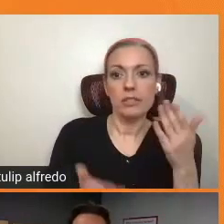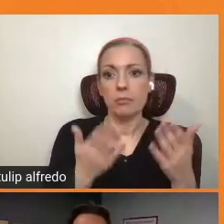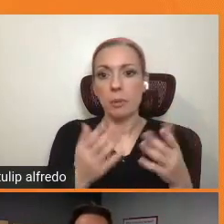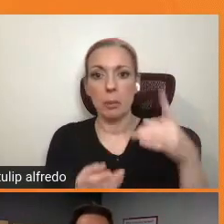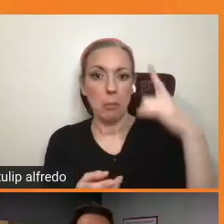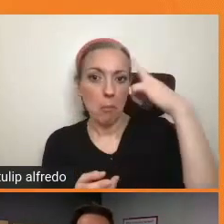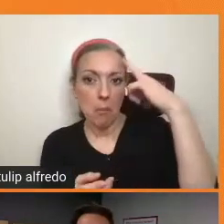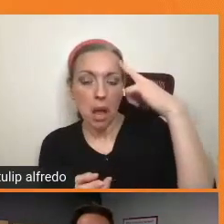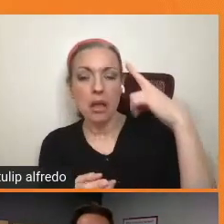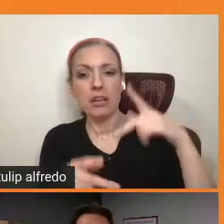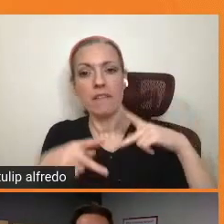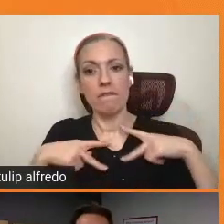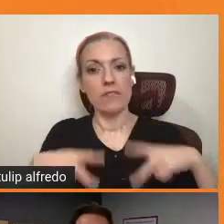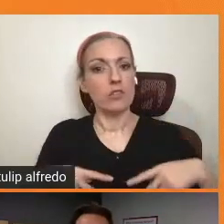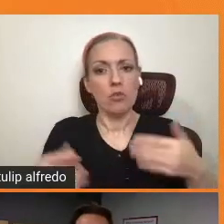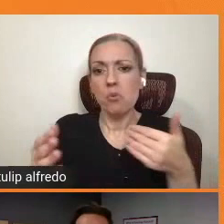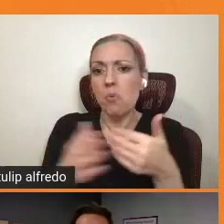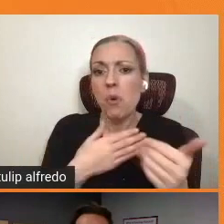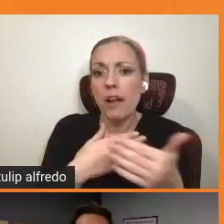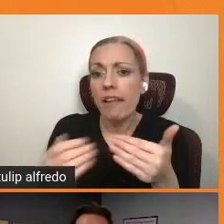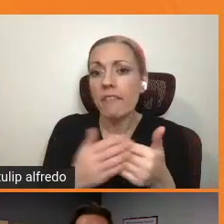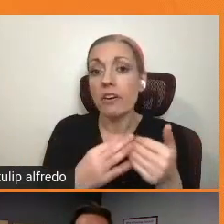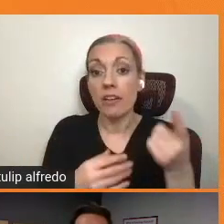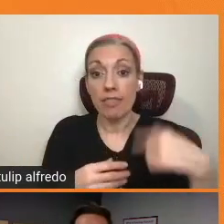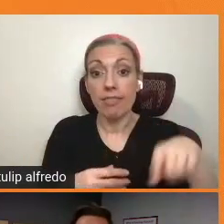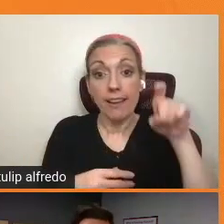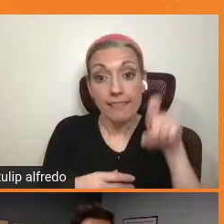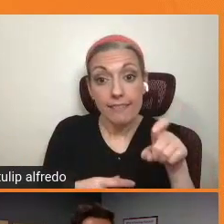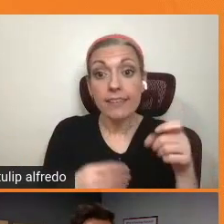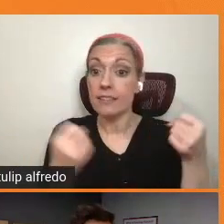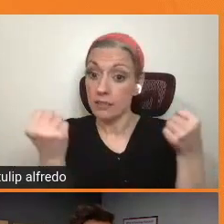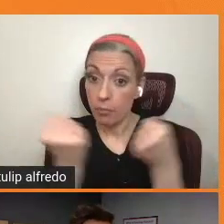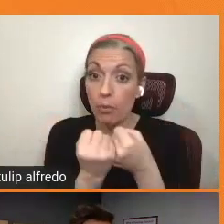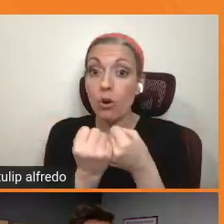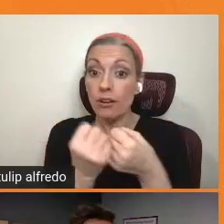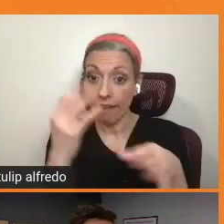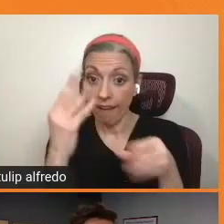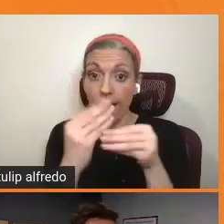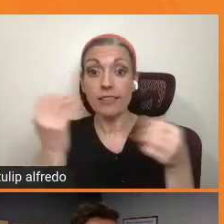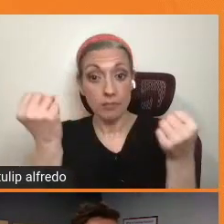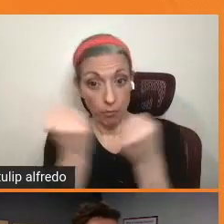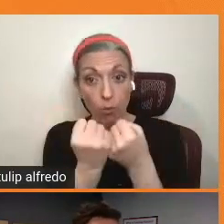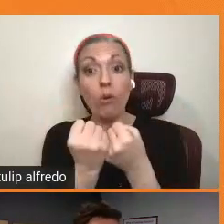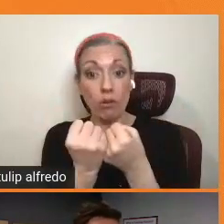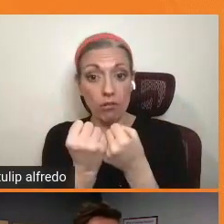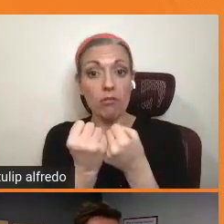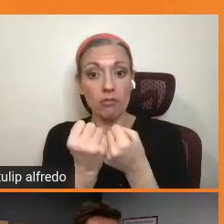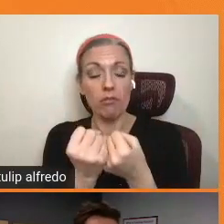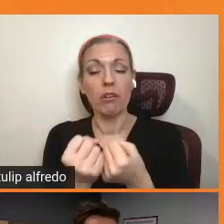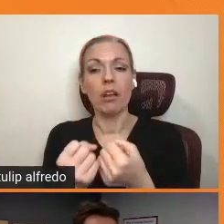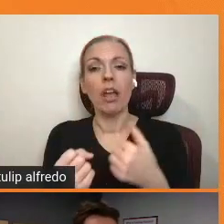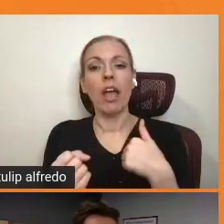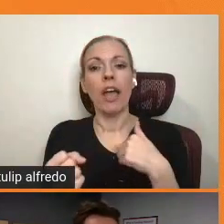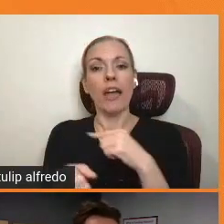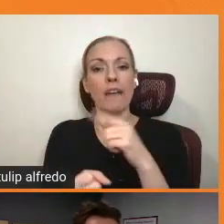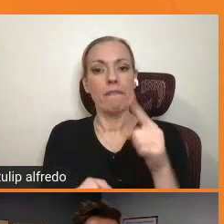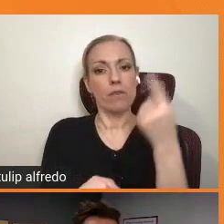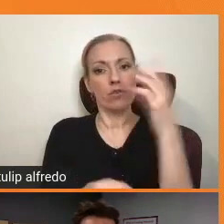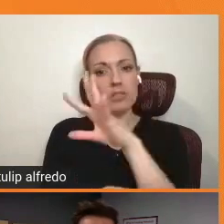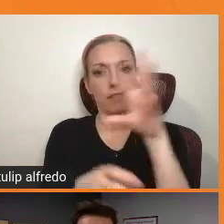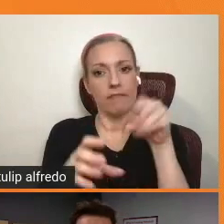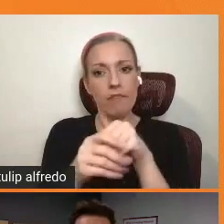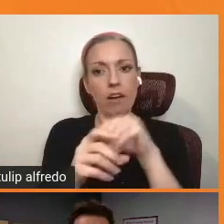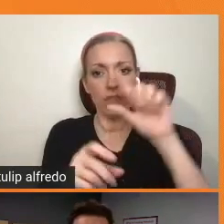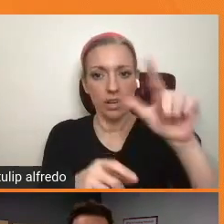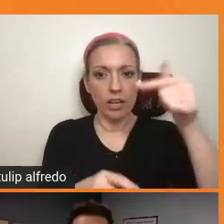de red de seguridad que se usaba para apoyar a las personas en esa comunidad discapacitada. Y